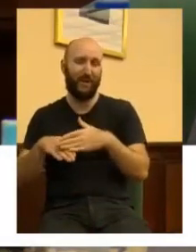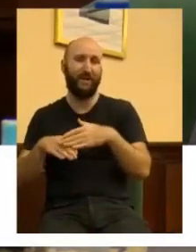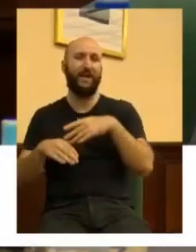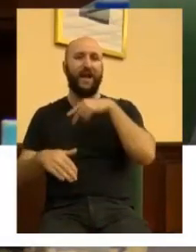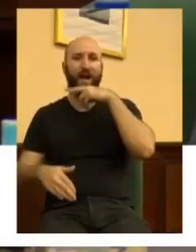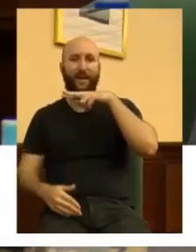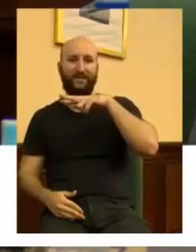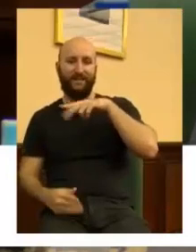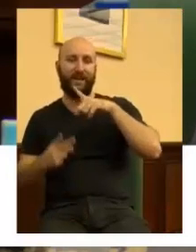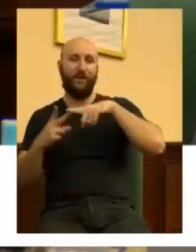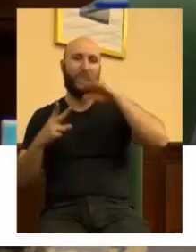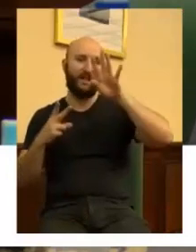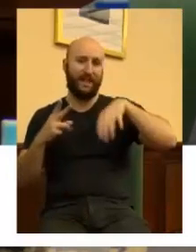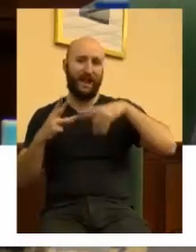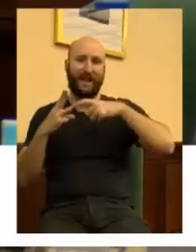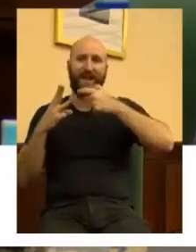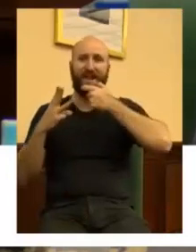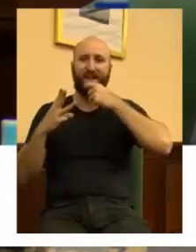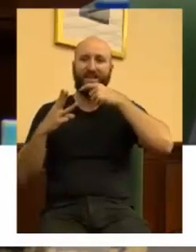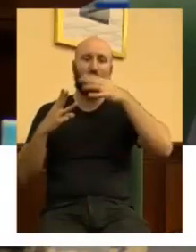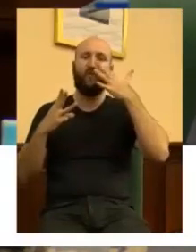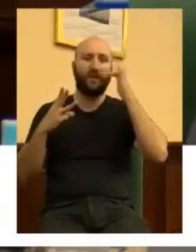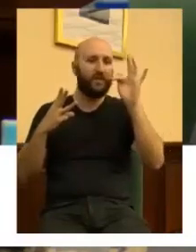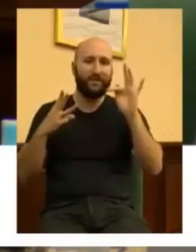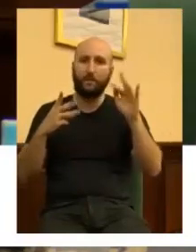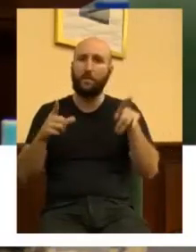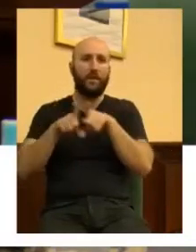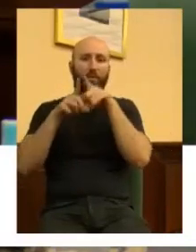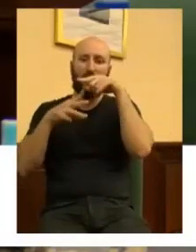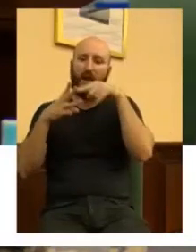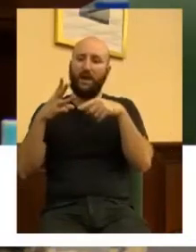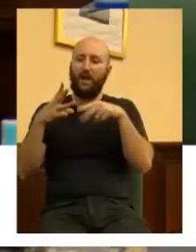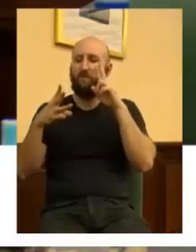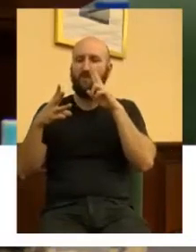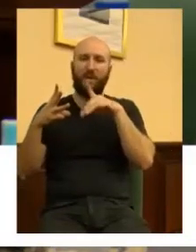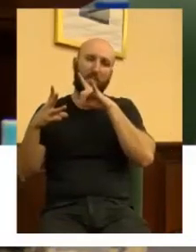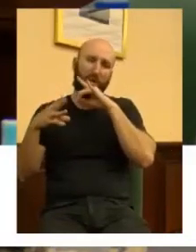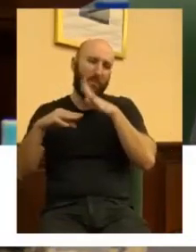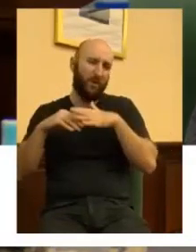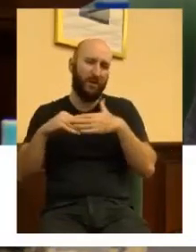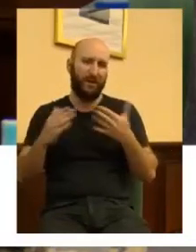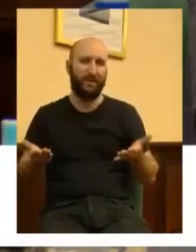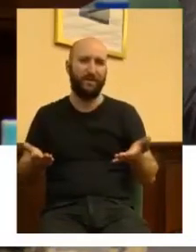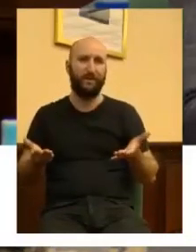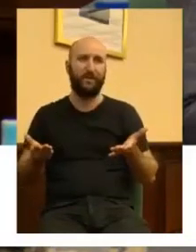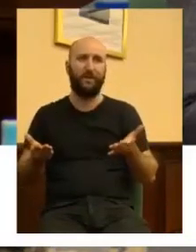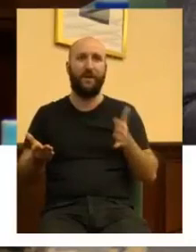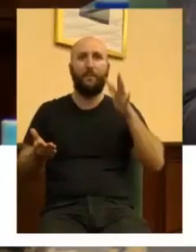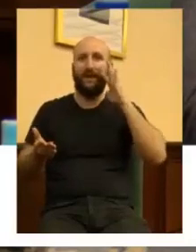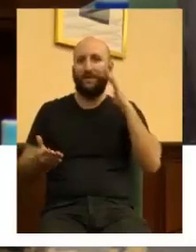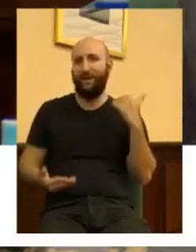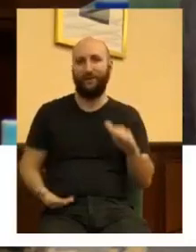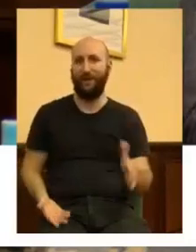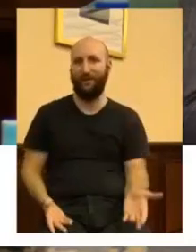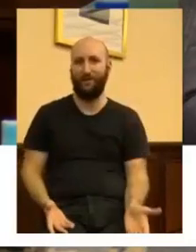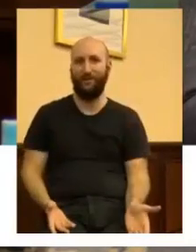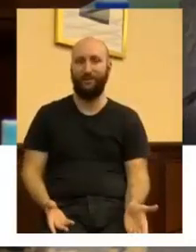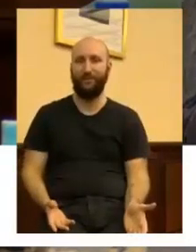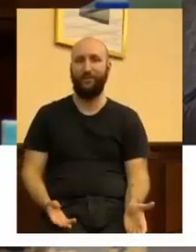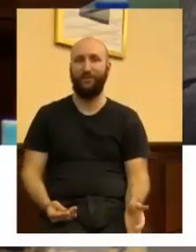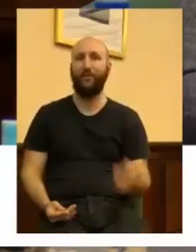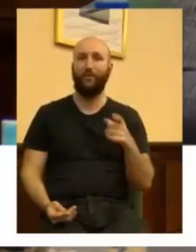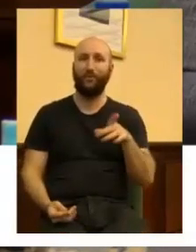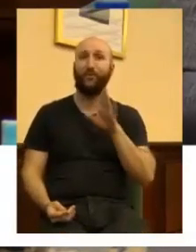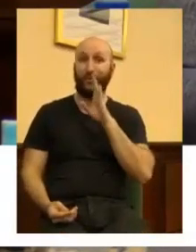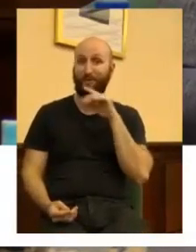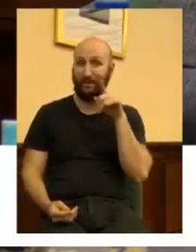castellano, catalán e inglés o francés, en muchos casos, por ejemplo, el de Cataluña. Como si eso fuera malo. Ha dicho usted